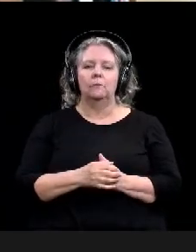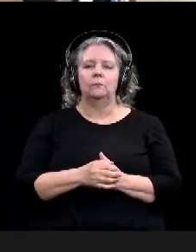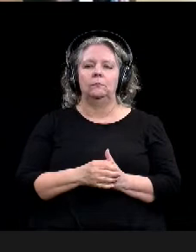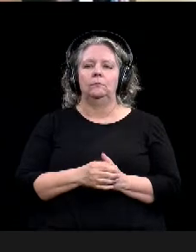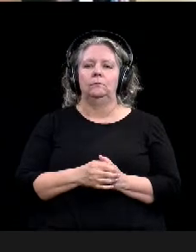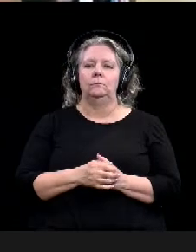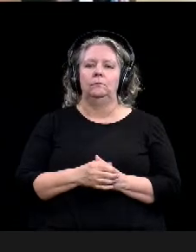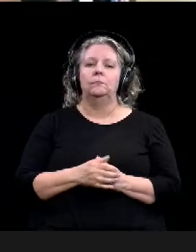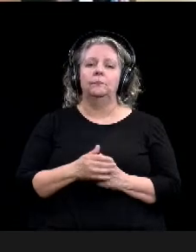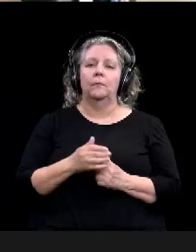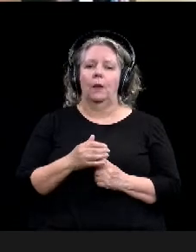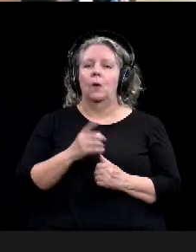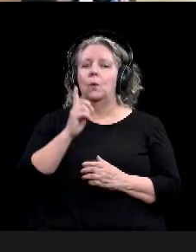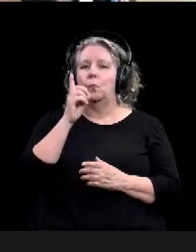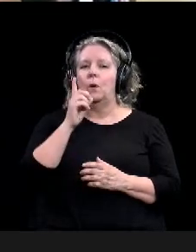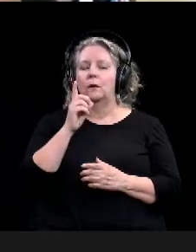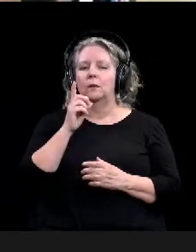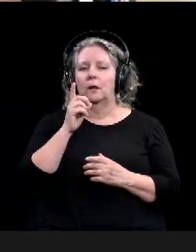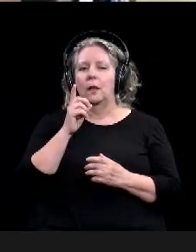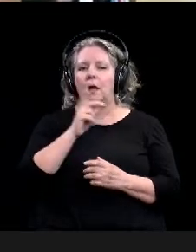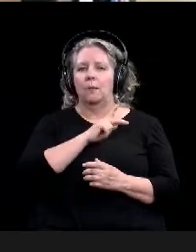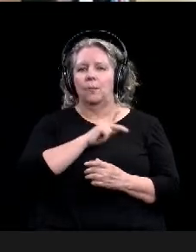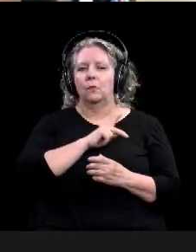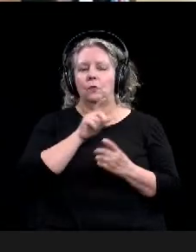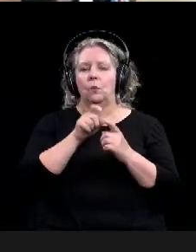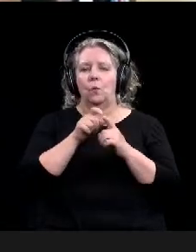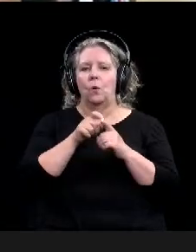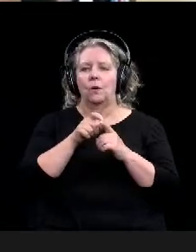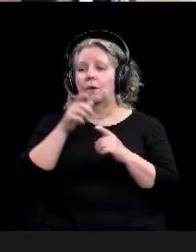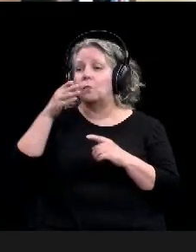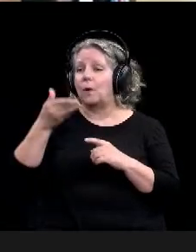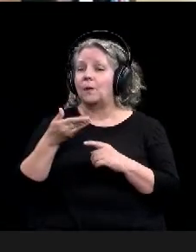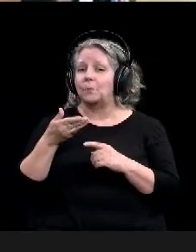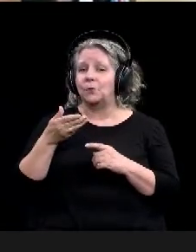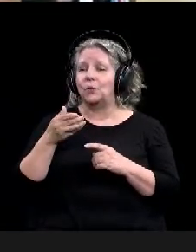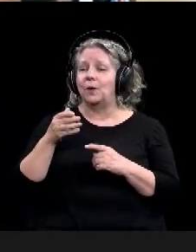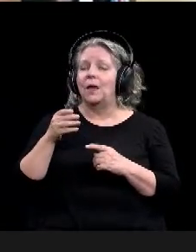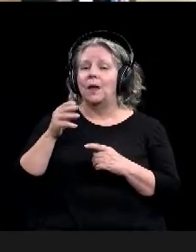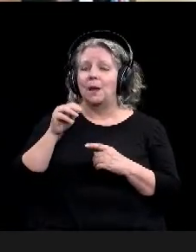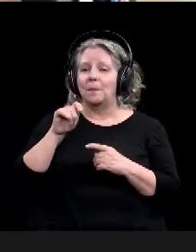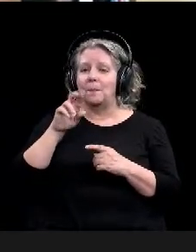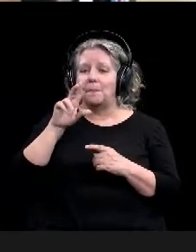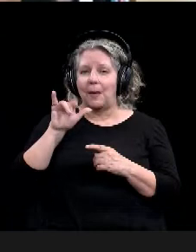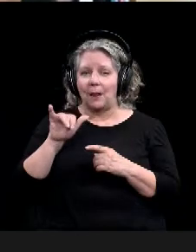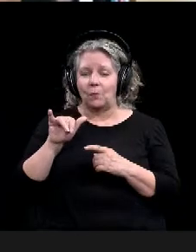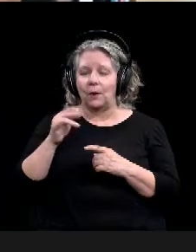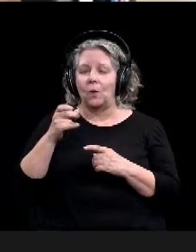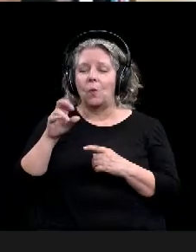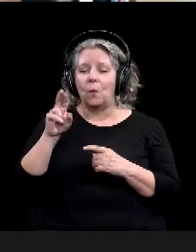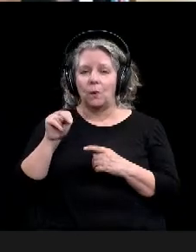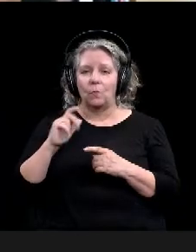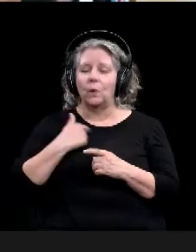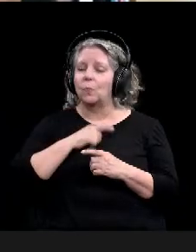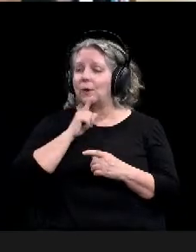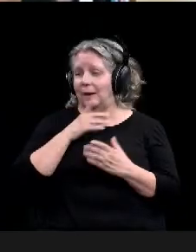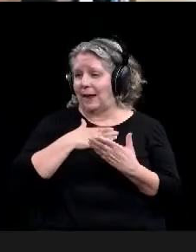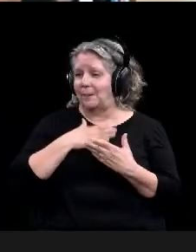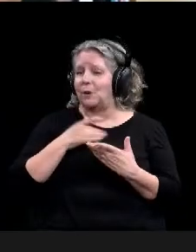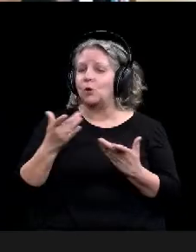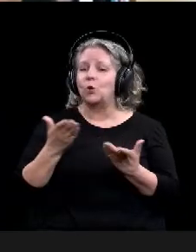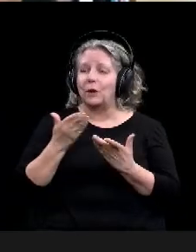valor y horne estamos muy muy contentos que está aquí con nosotros y estamos está esperando su